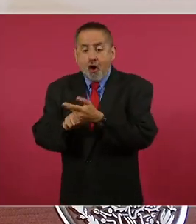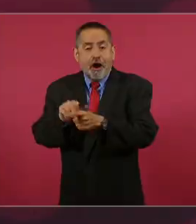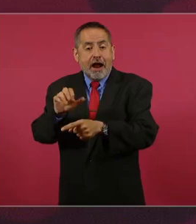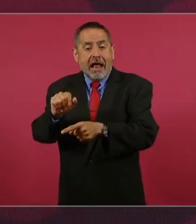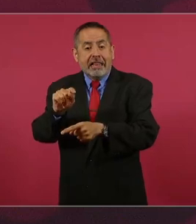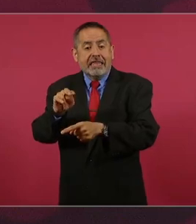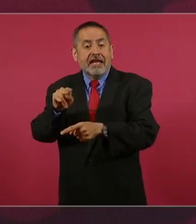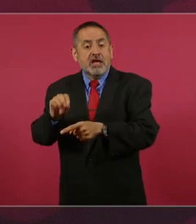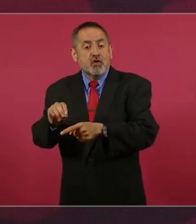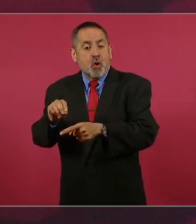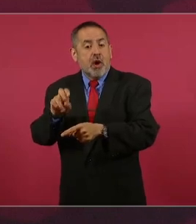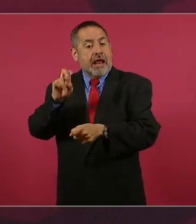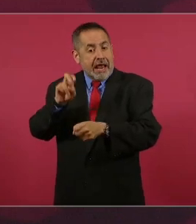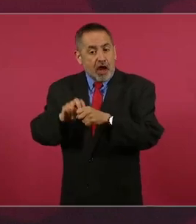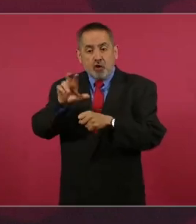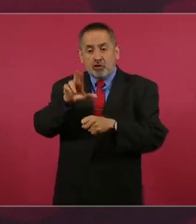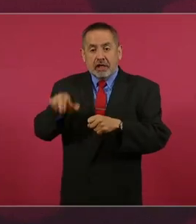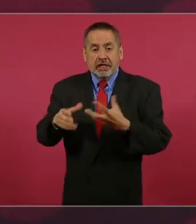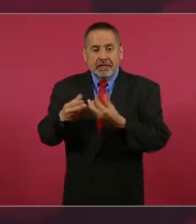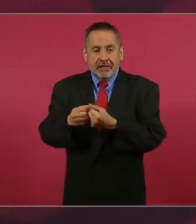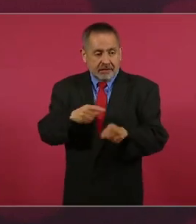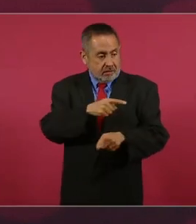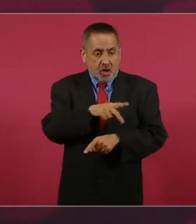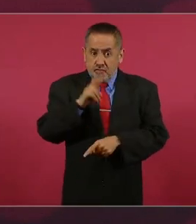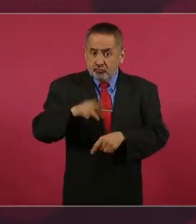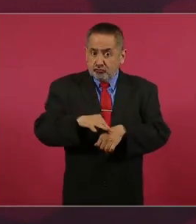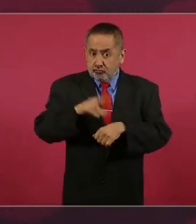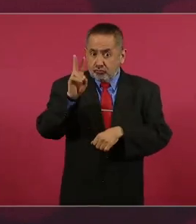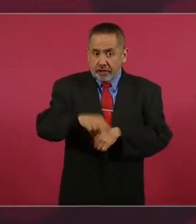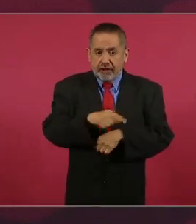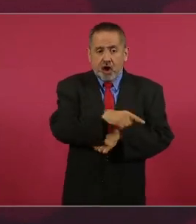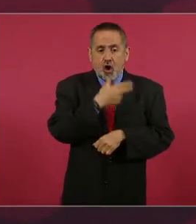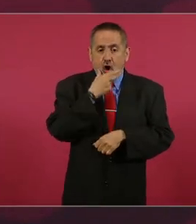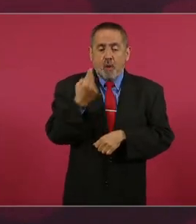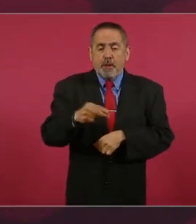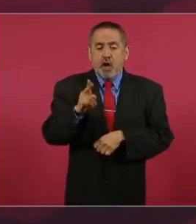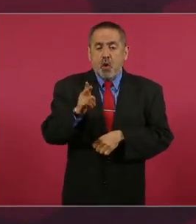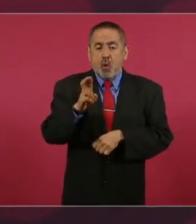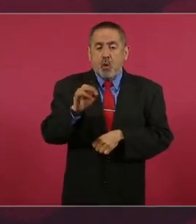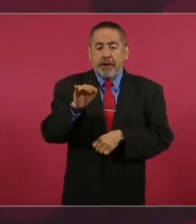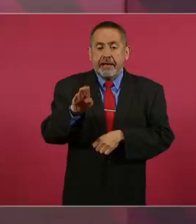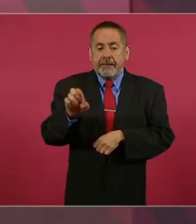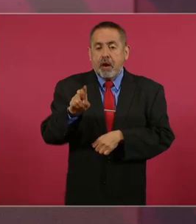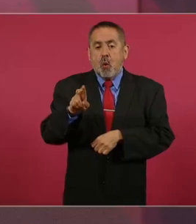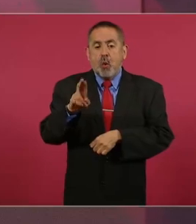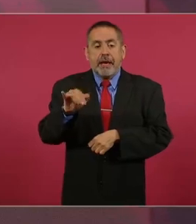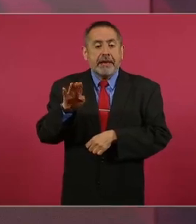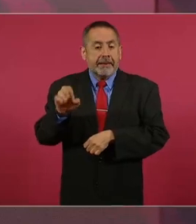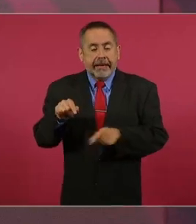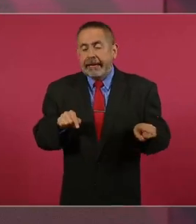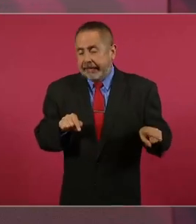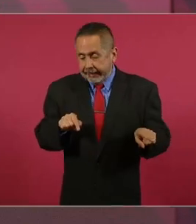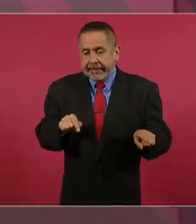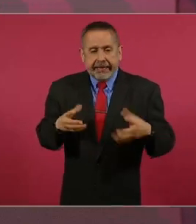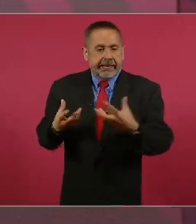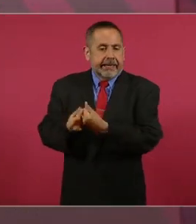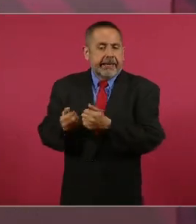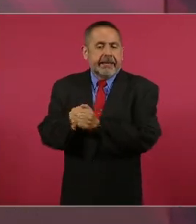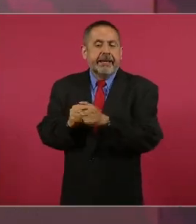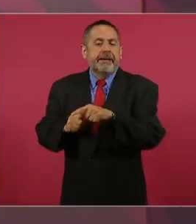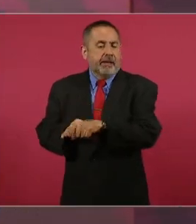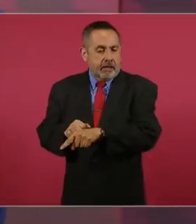Costa Rica. El general existió, Uribe Uribe. Entonces, ahí se